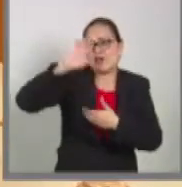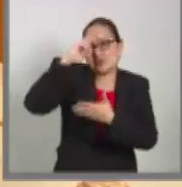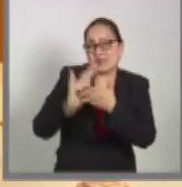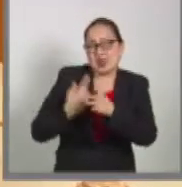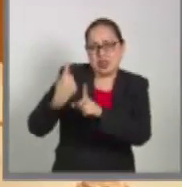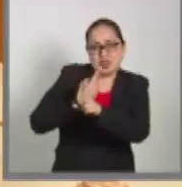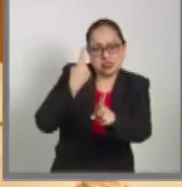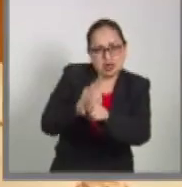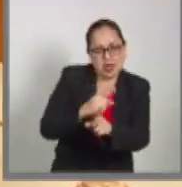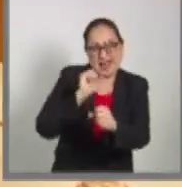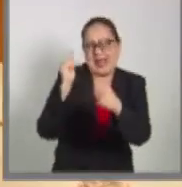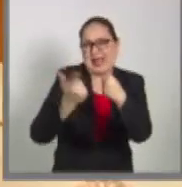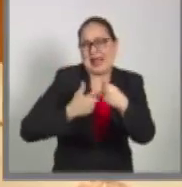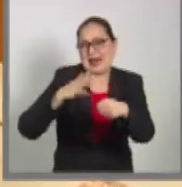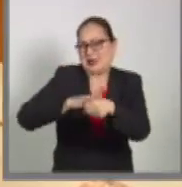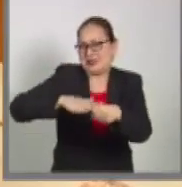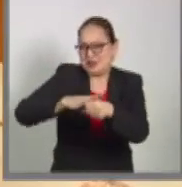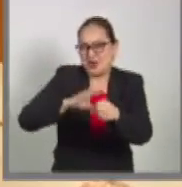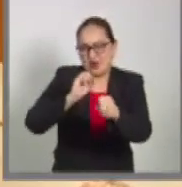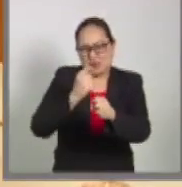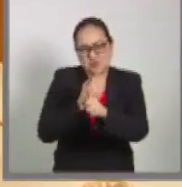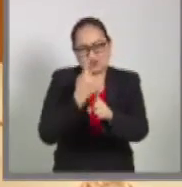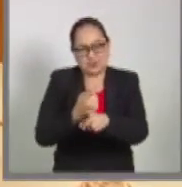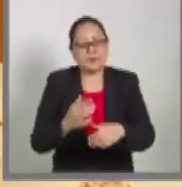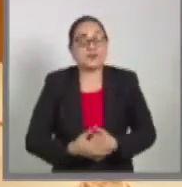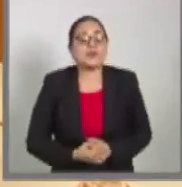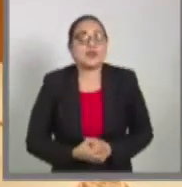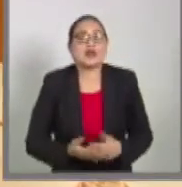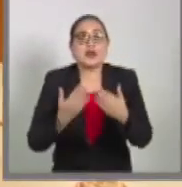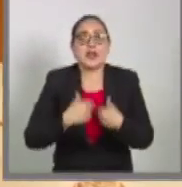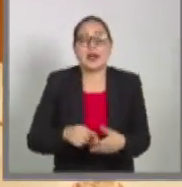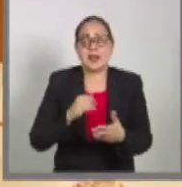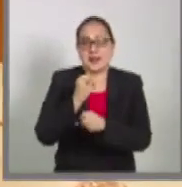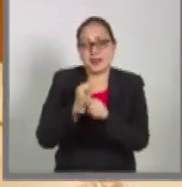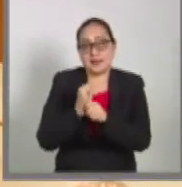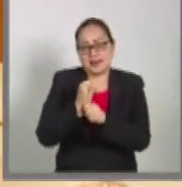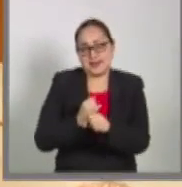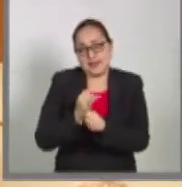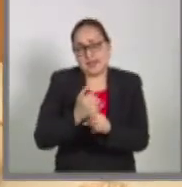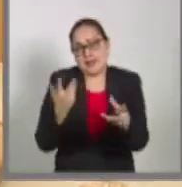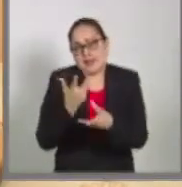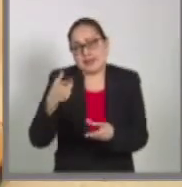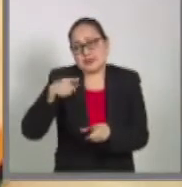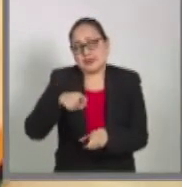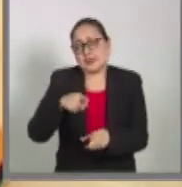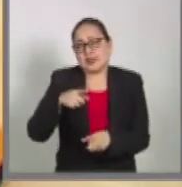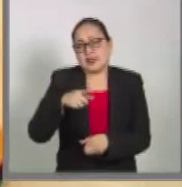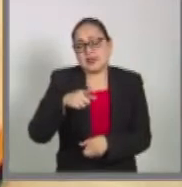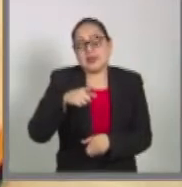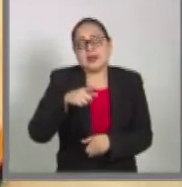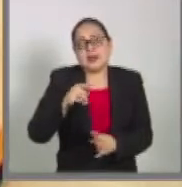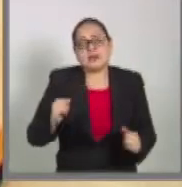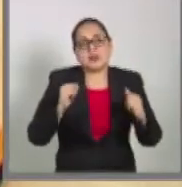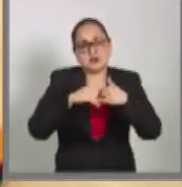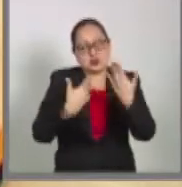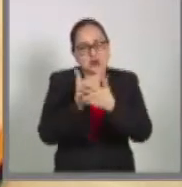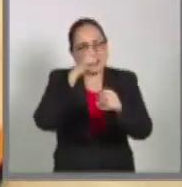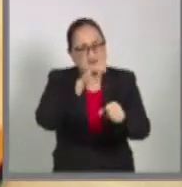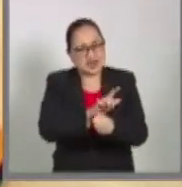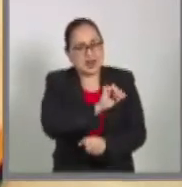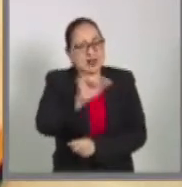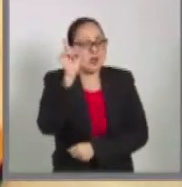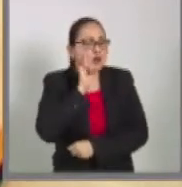sexual. Termino diciendo que, de acuerdo con un estudio realizado por el Instituto Nacional de las Mujeres, el